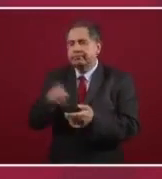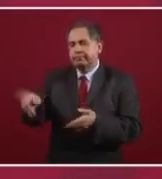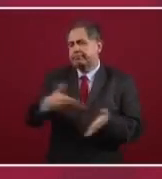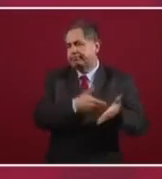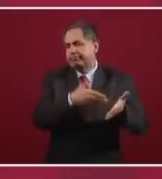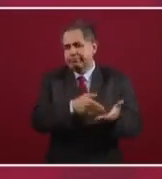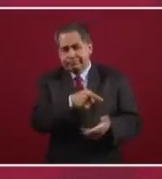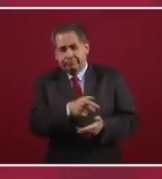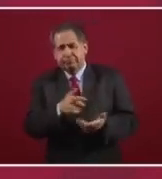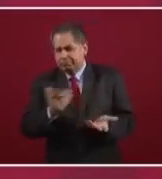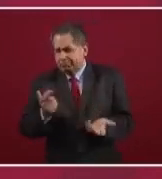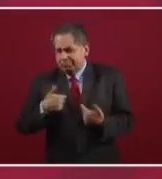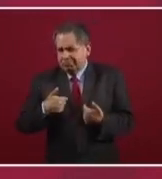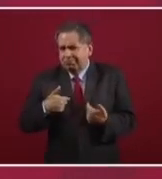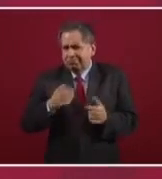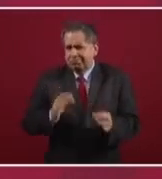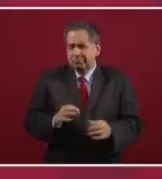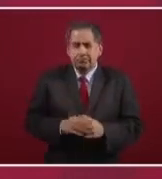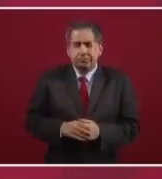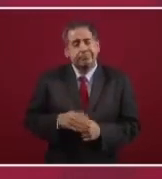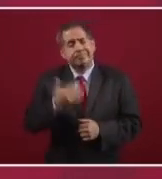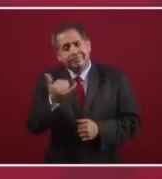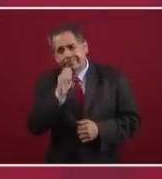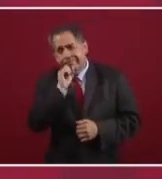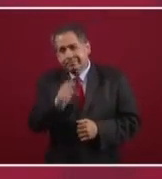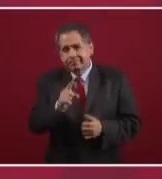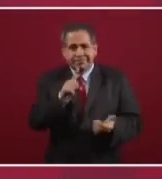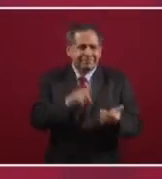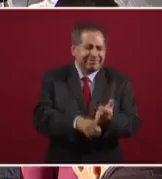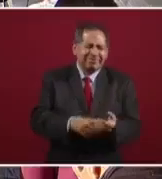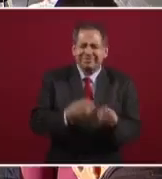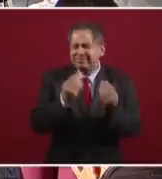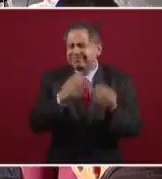Además, como había mucha corrupción,